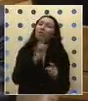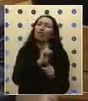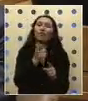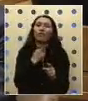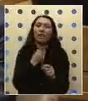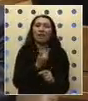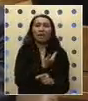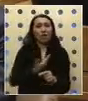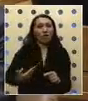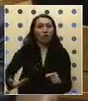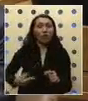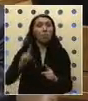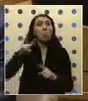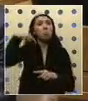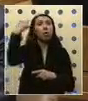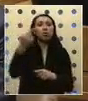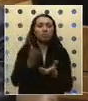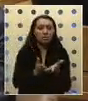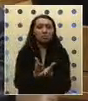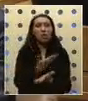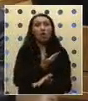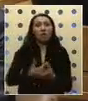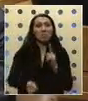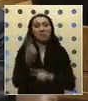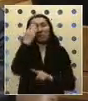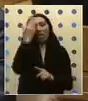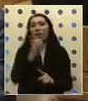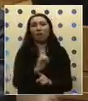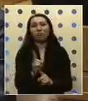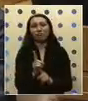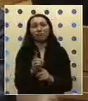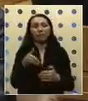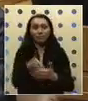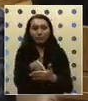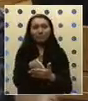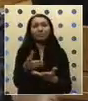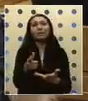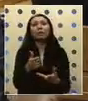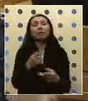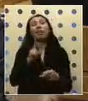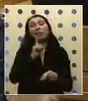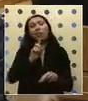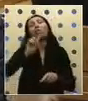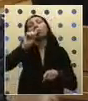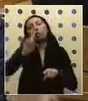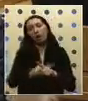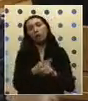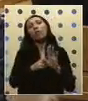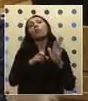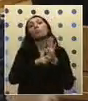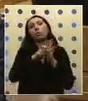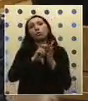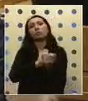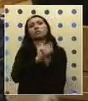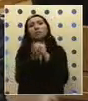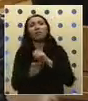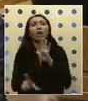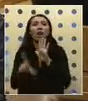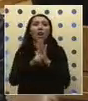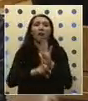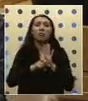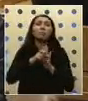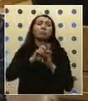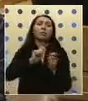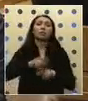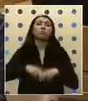que el gobierno próximo empiece a gobernar del primer día. ¿Y qué significa esto? Que vamos a tener que presentar un proyecto de reforma a la ley de presupuesto